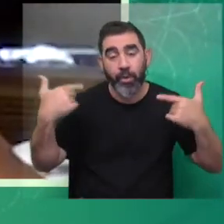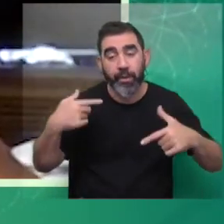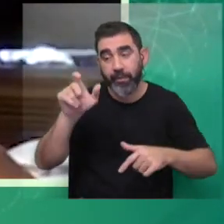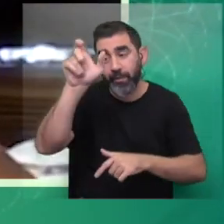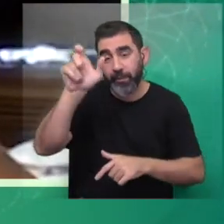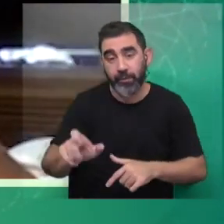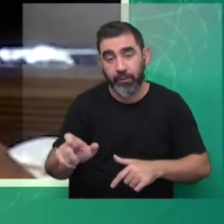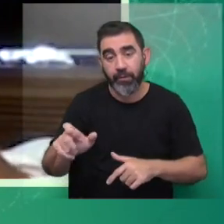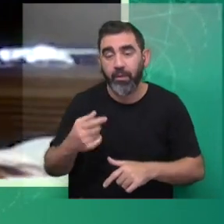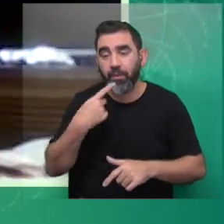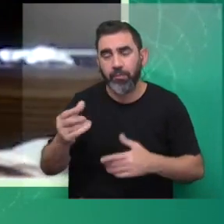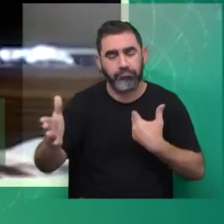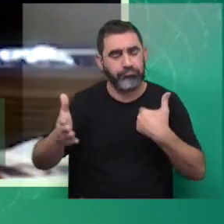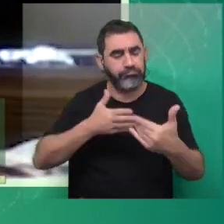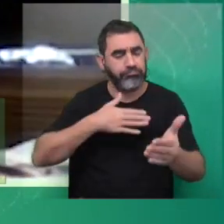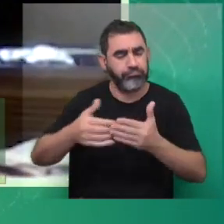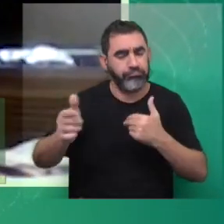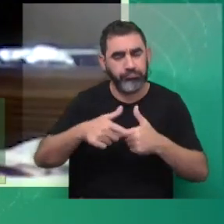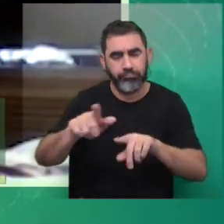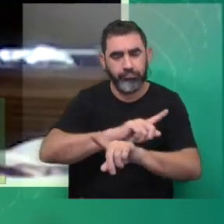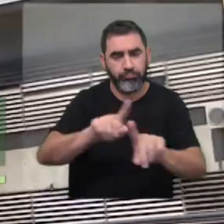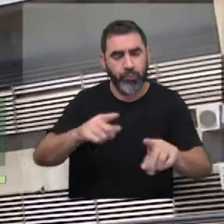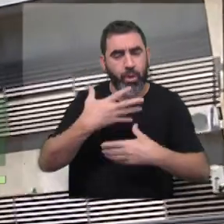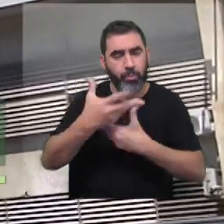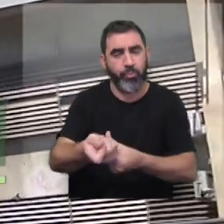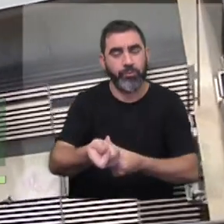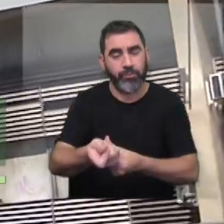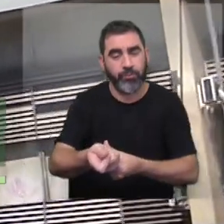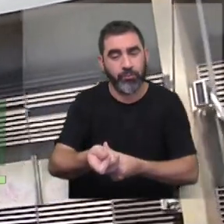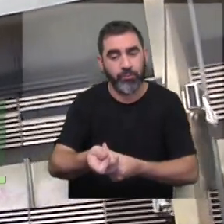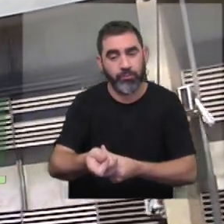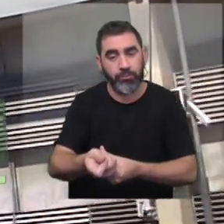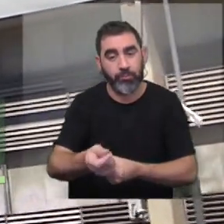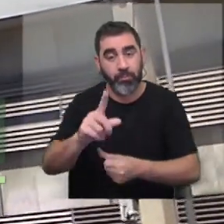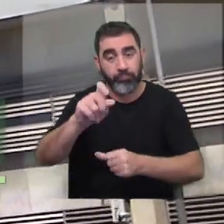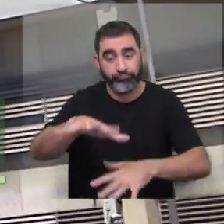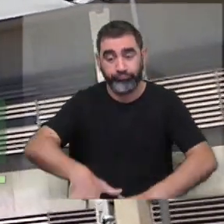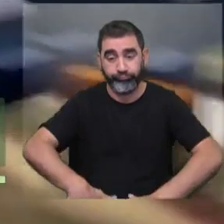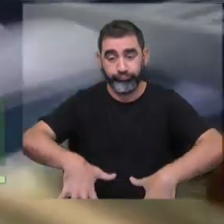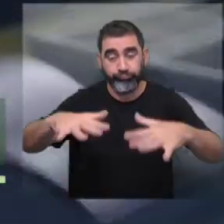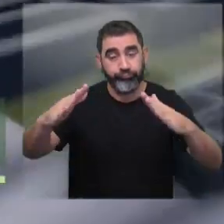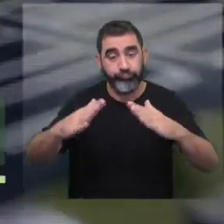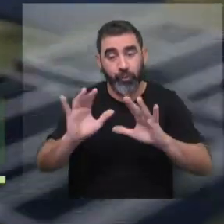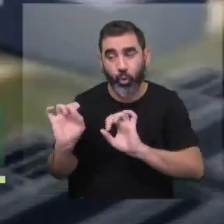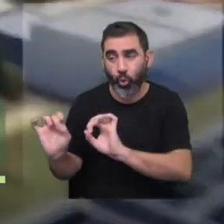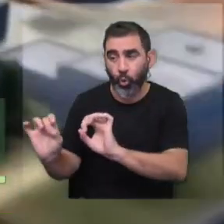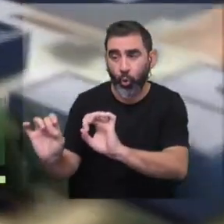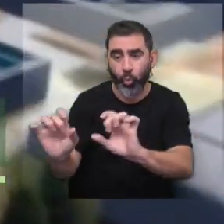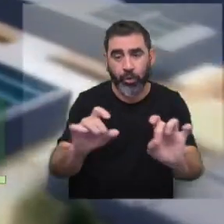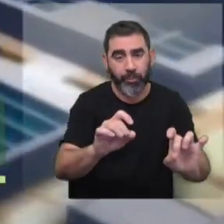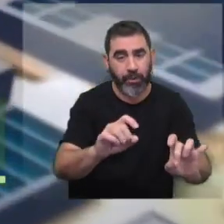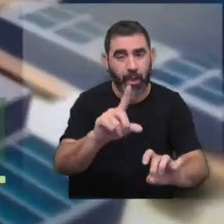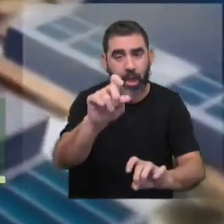acaba de decir que no va a apoyar esa medida cautelar Cuando a uno le van a inundar su casa le van a contaminar un